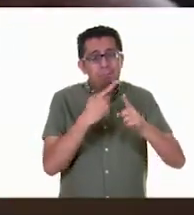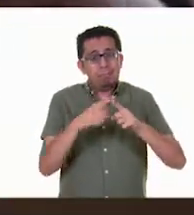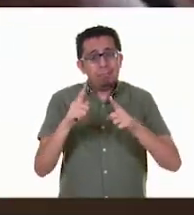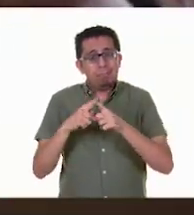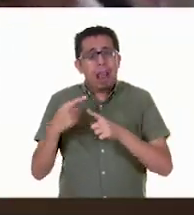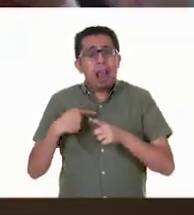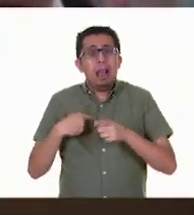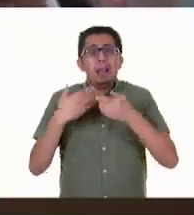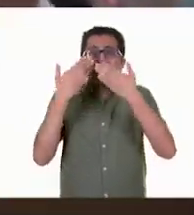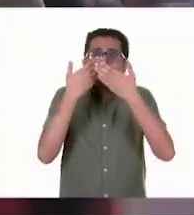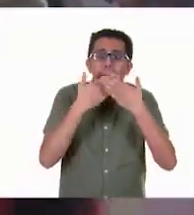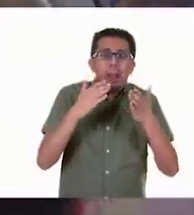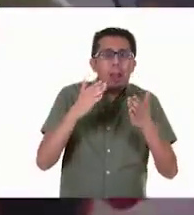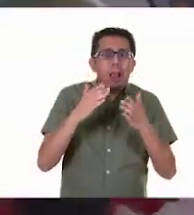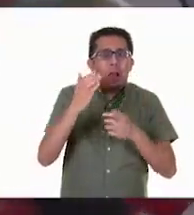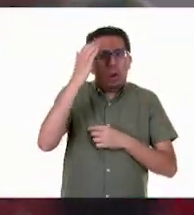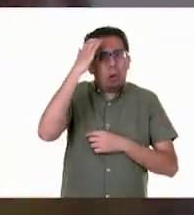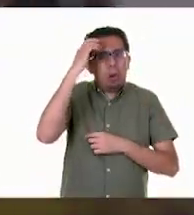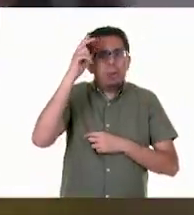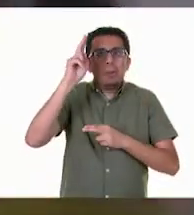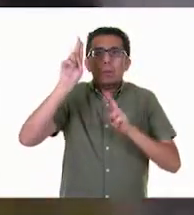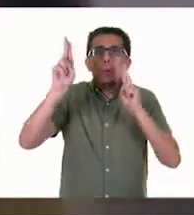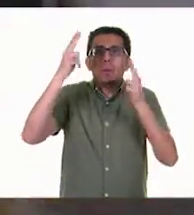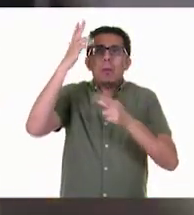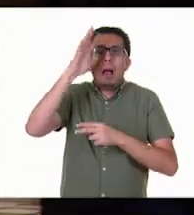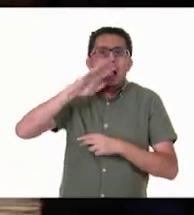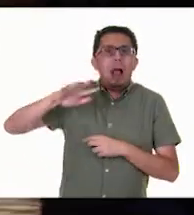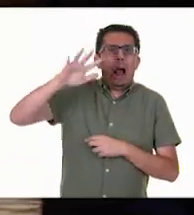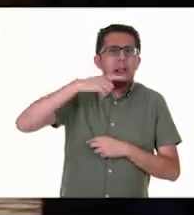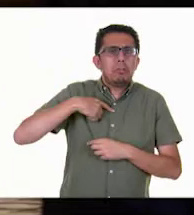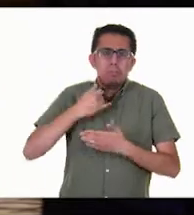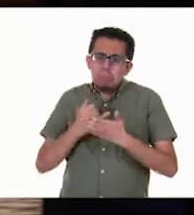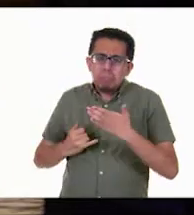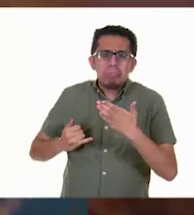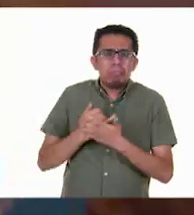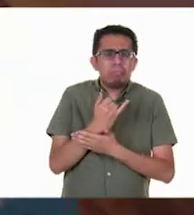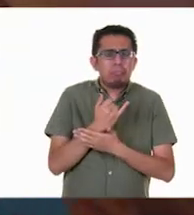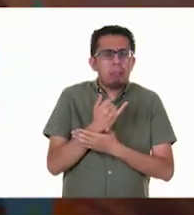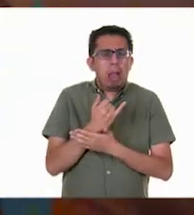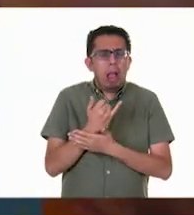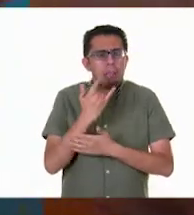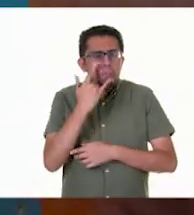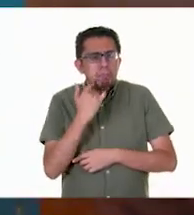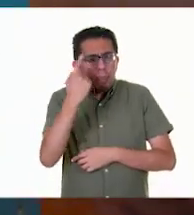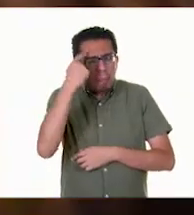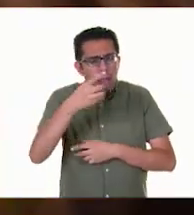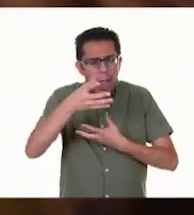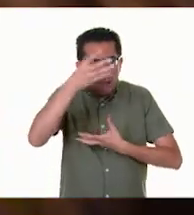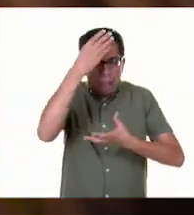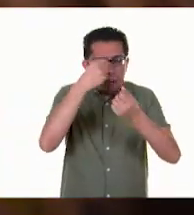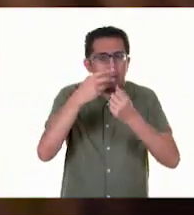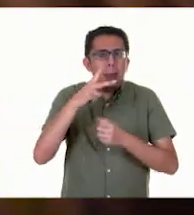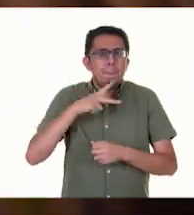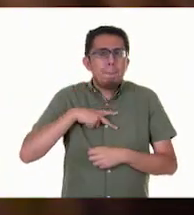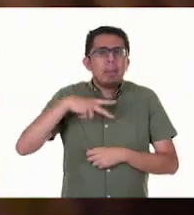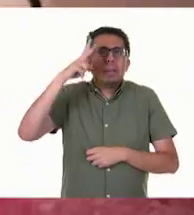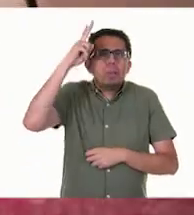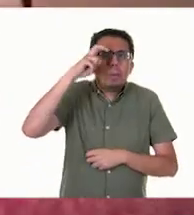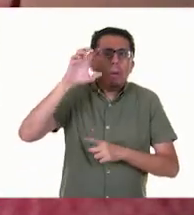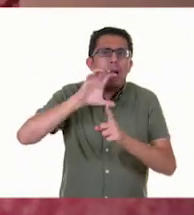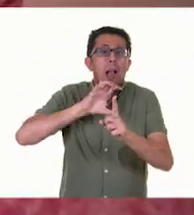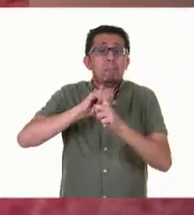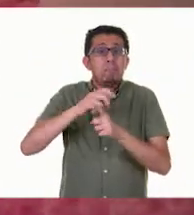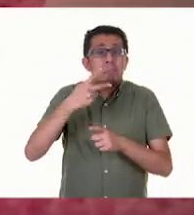mundo para asomarme al universo. Desde ese momento, decidí dedicarle toda mi energía a aprender lo necesario para cumplir mi sueño, aunque